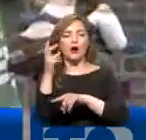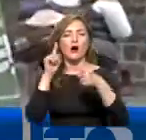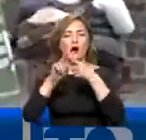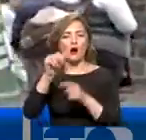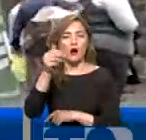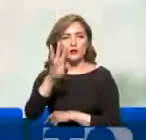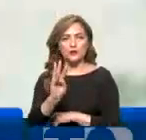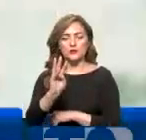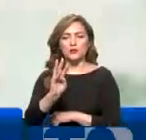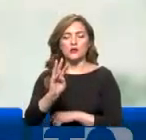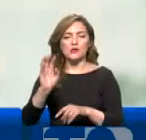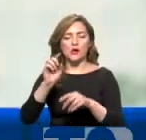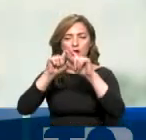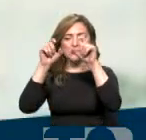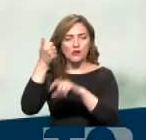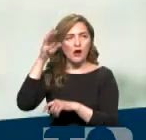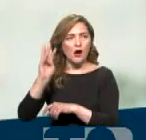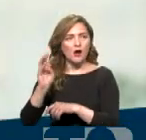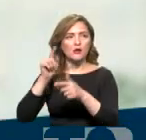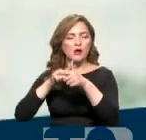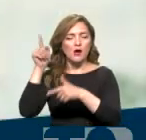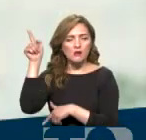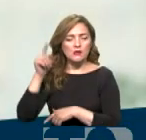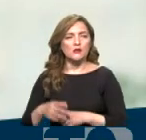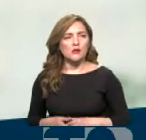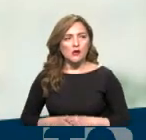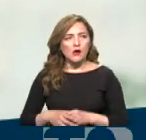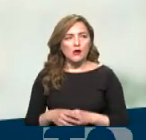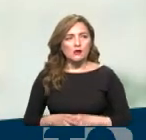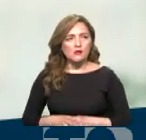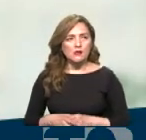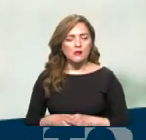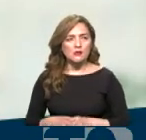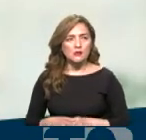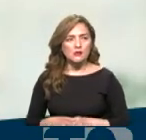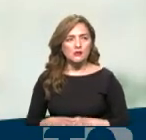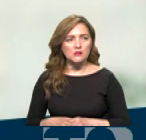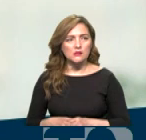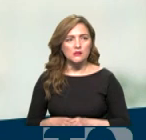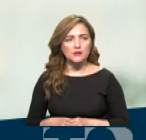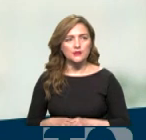2016, con 16 empresas como Hidalgo Hidalgo, Fopeca, Sinohidro, Telconet y